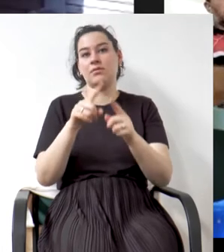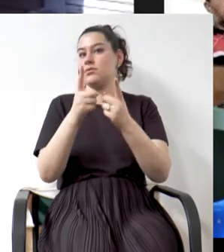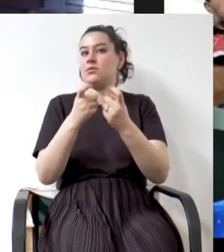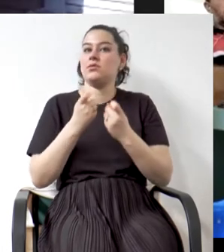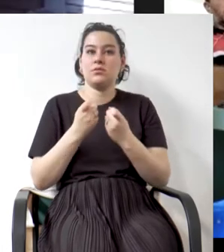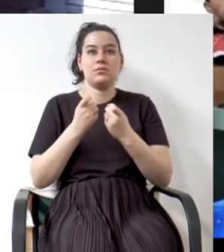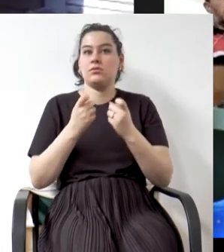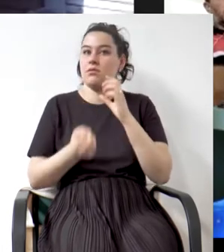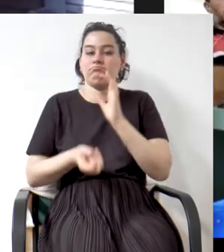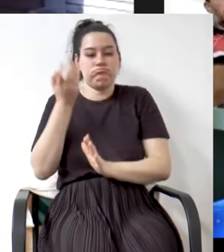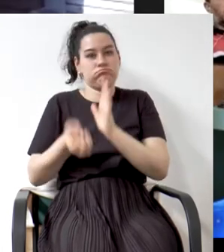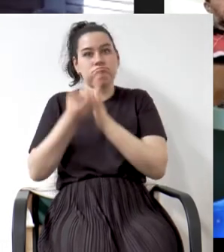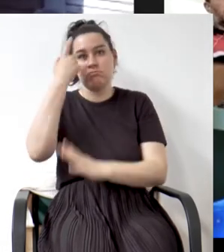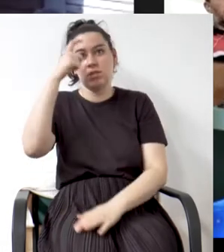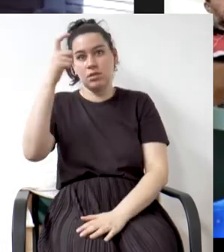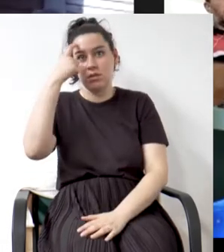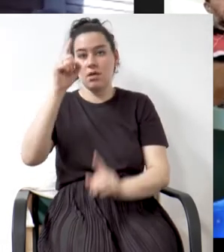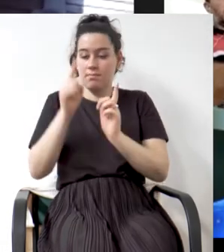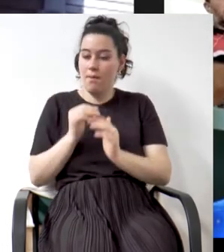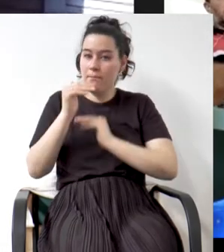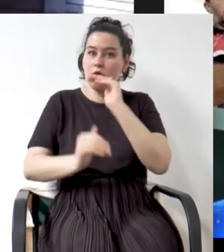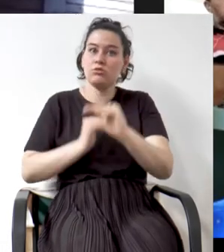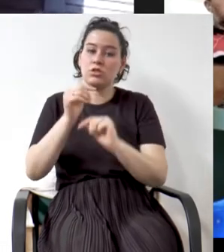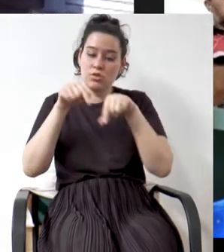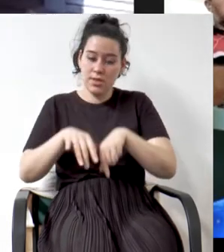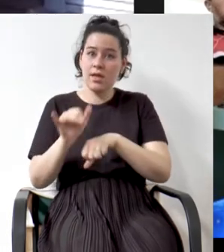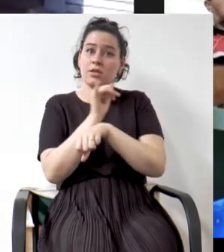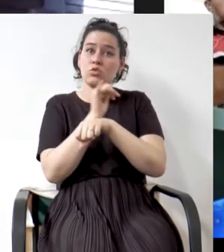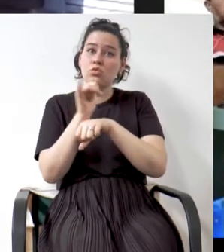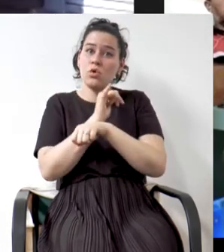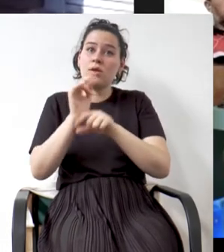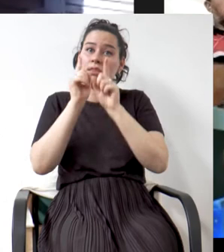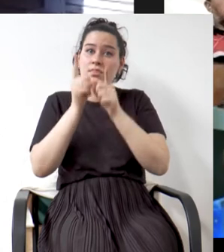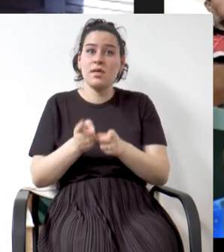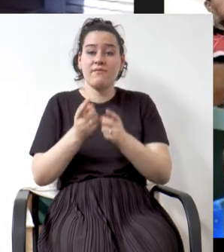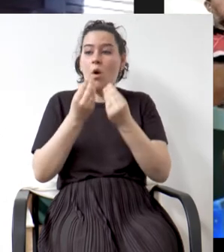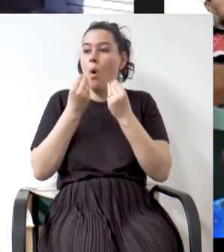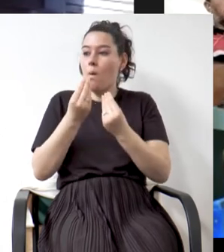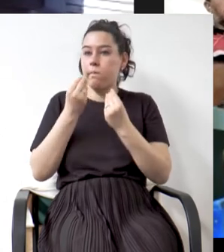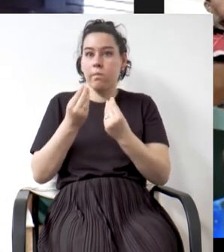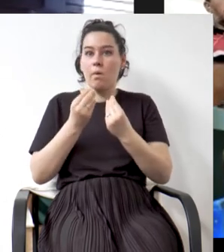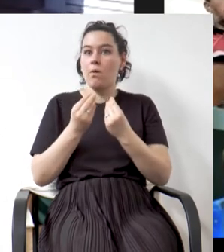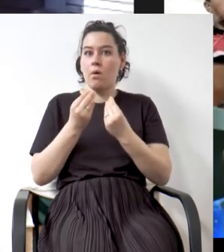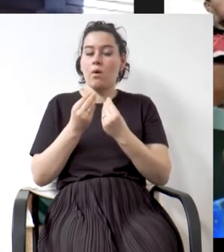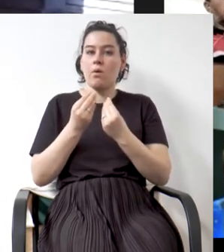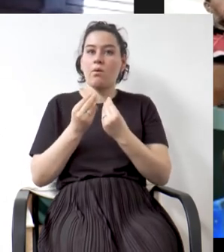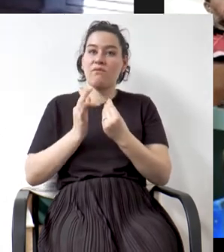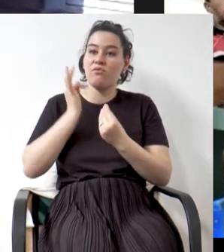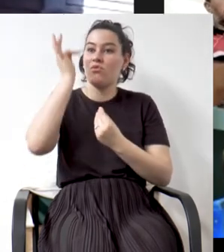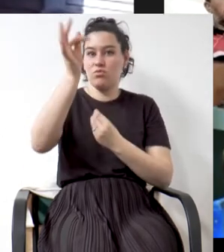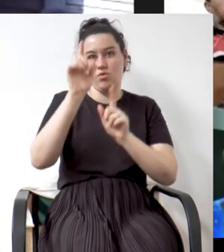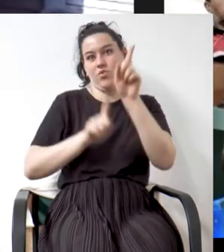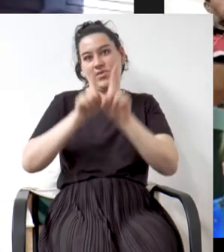que ser muy, muy creativa, y que los procesos de estas discusiones van a determinar la universidad del